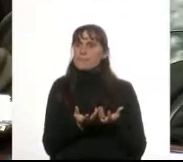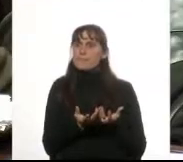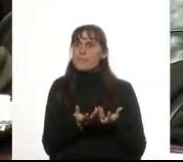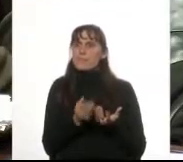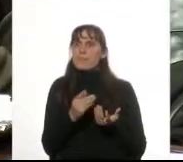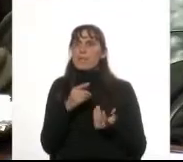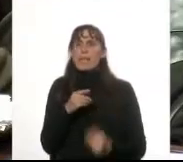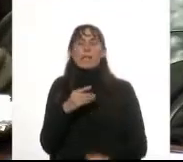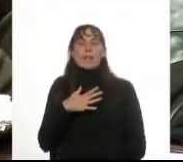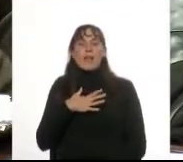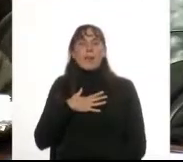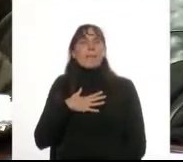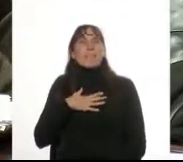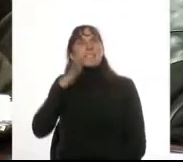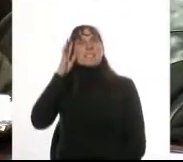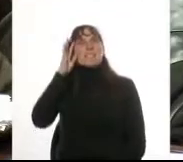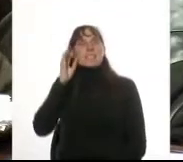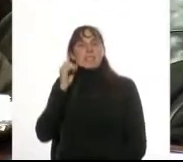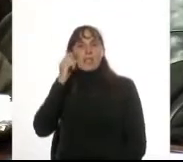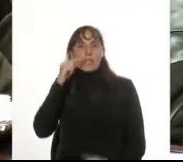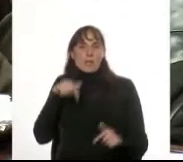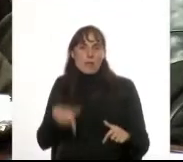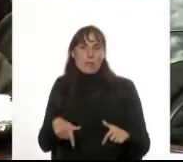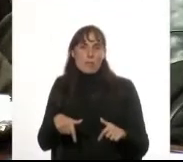Esa es mi utopía hoy.